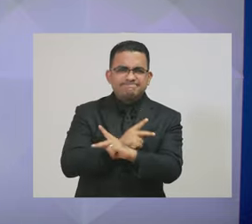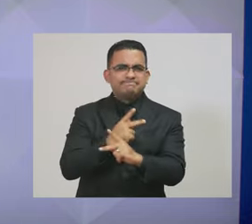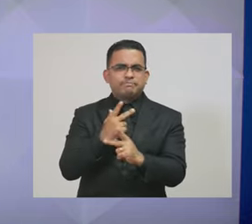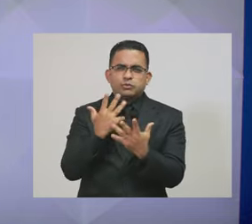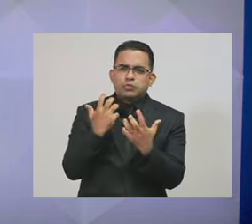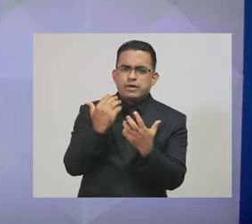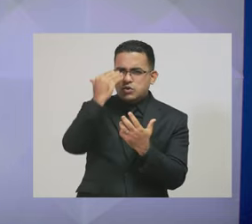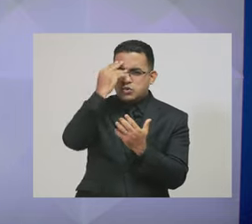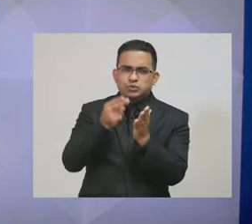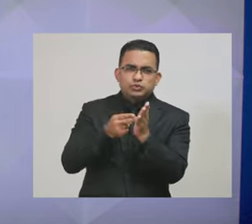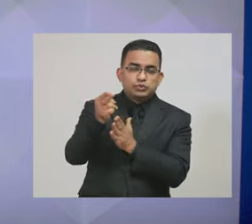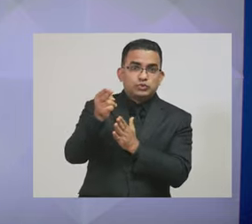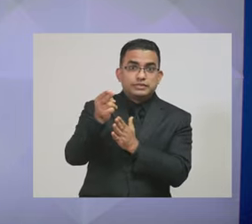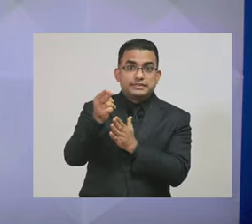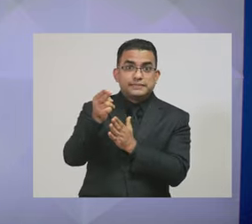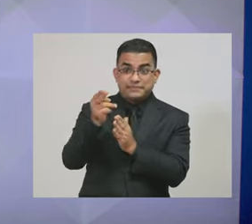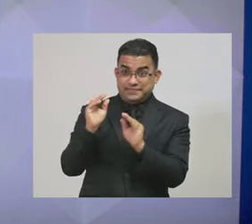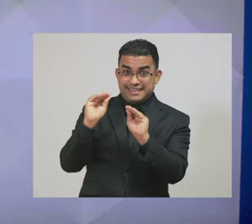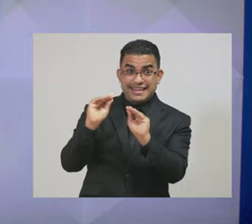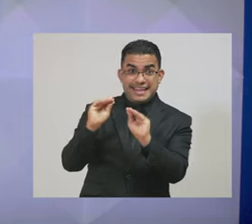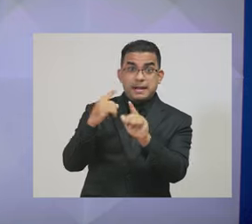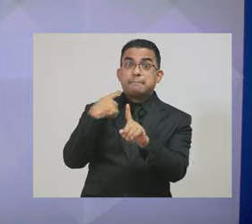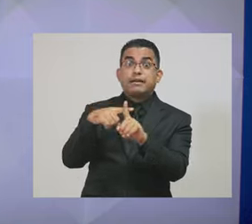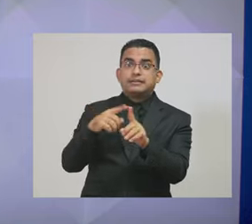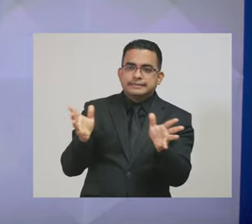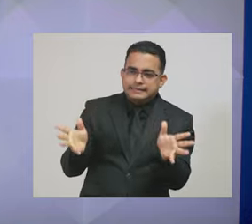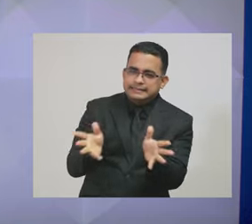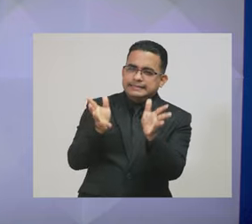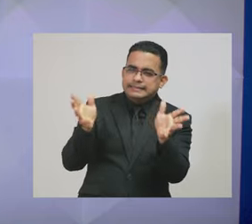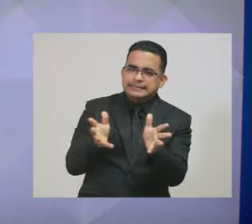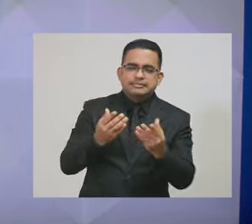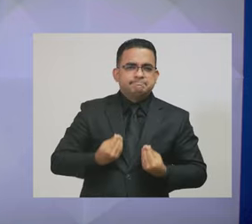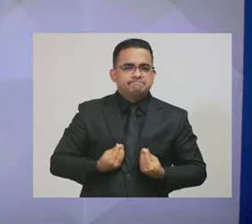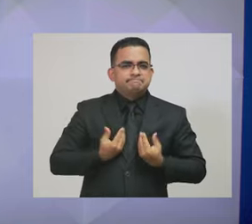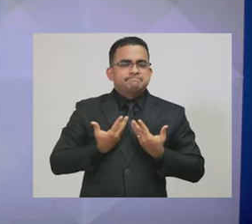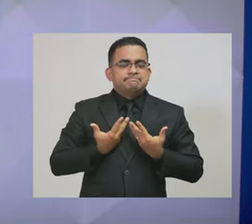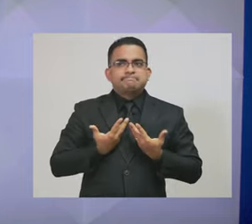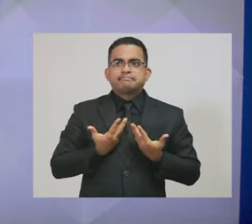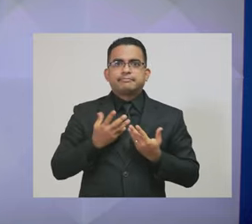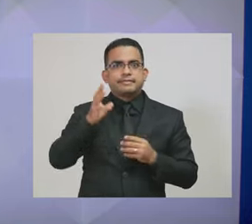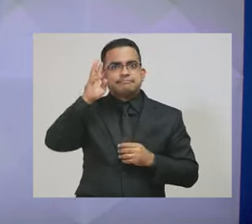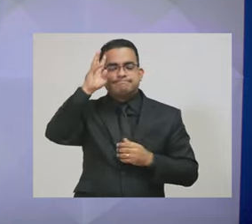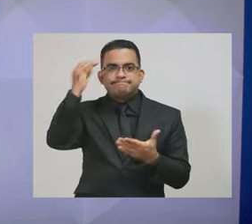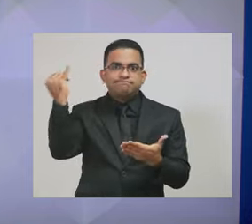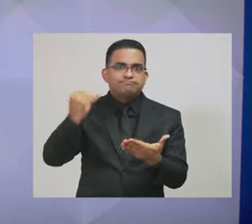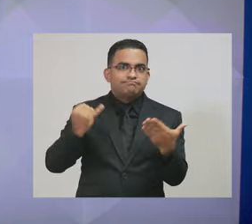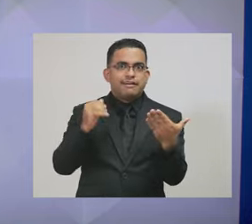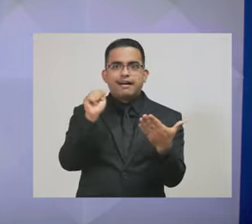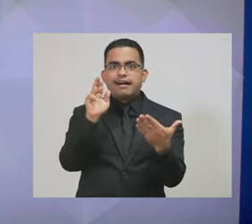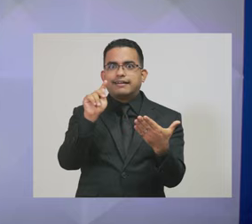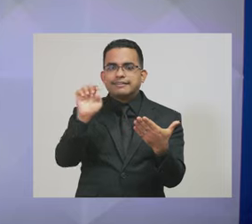y buscadores de la verdad cultivar el espíritu de las personas a través de las artes